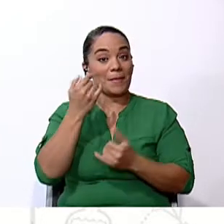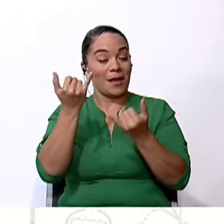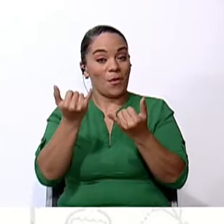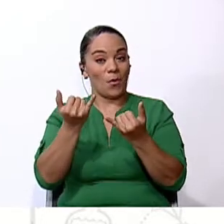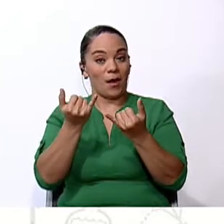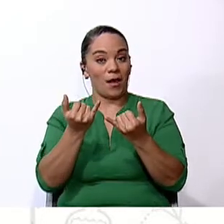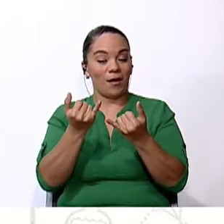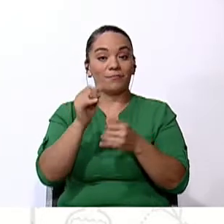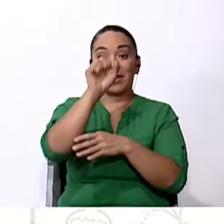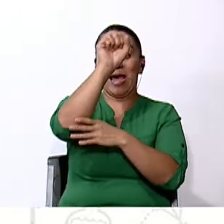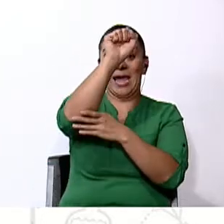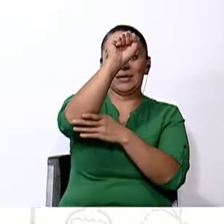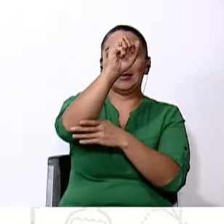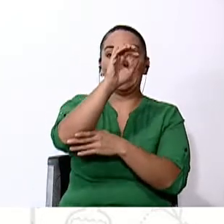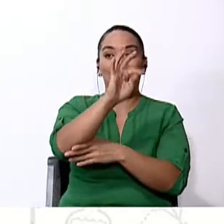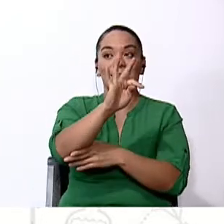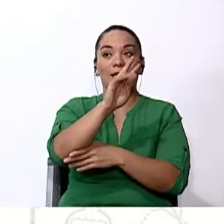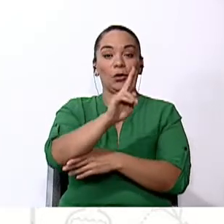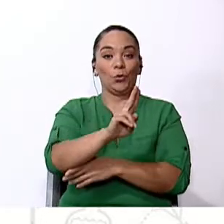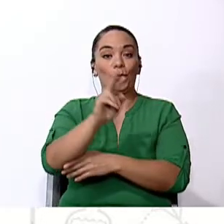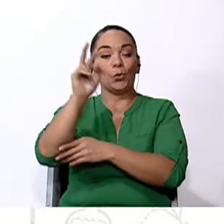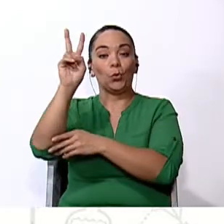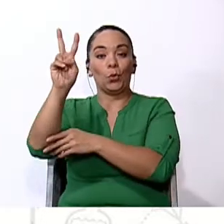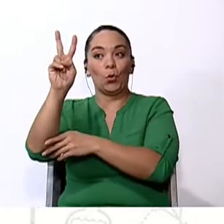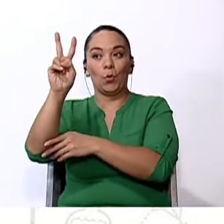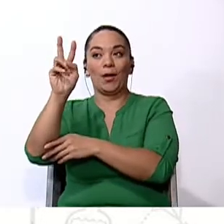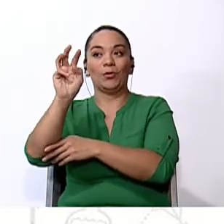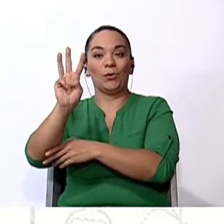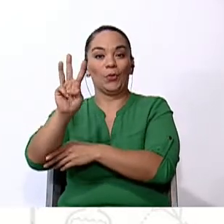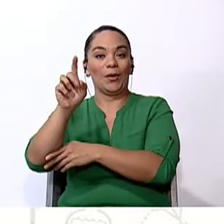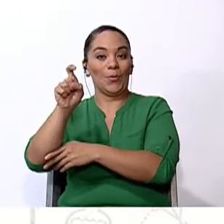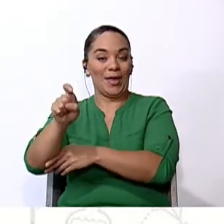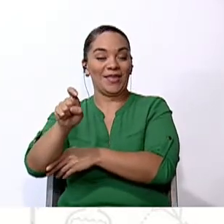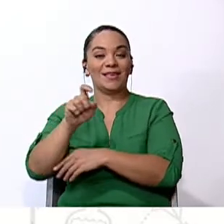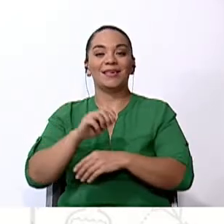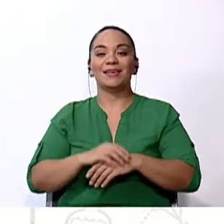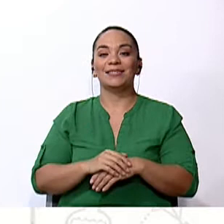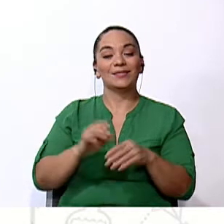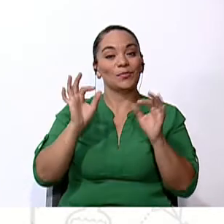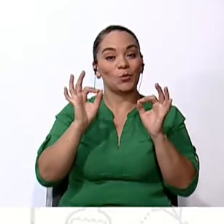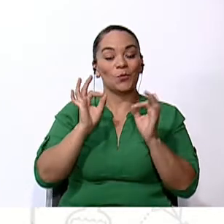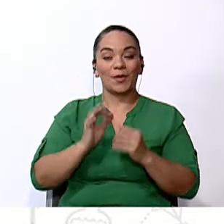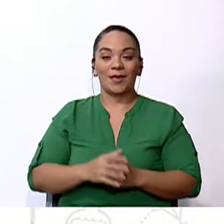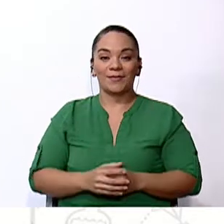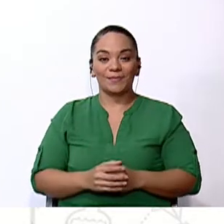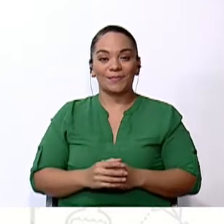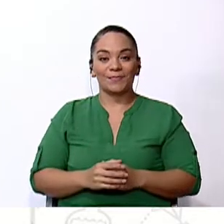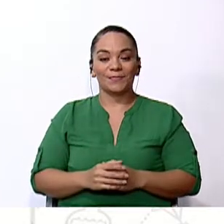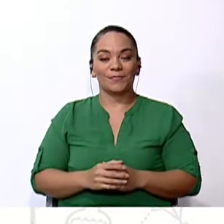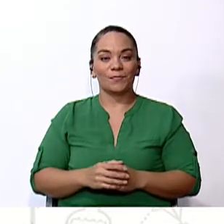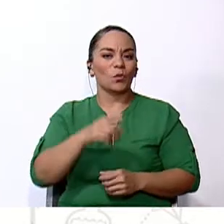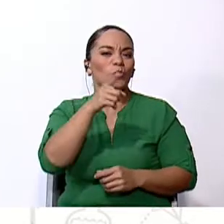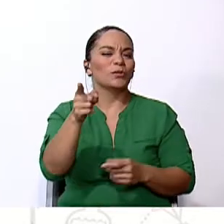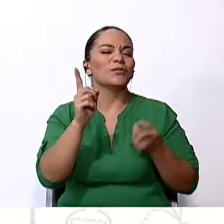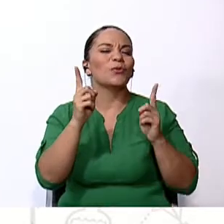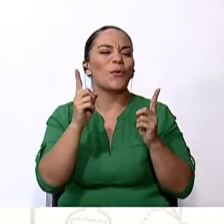Desde la S hasta la X. ¡Perfecto! ¿Cuál quieren